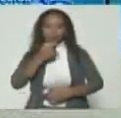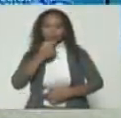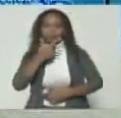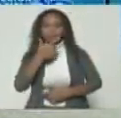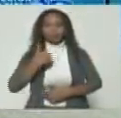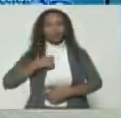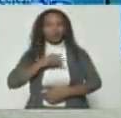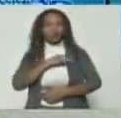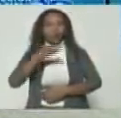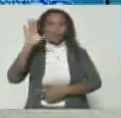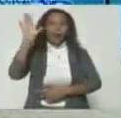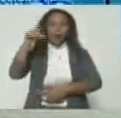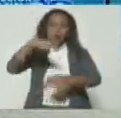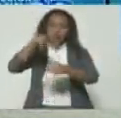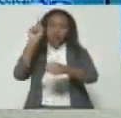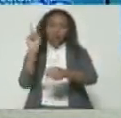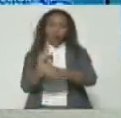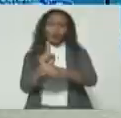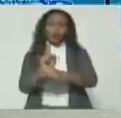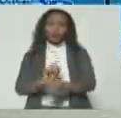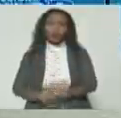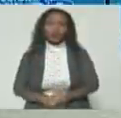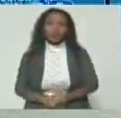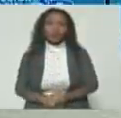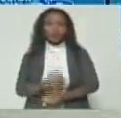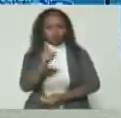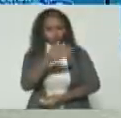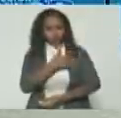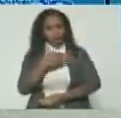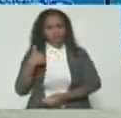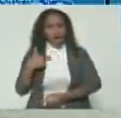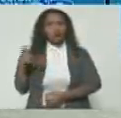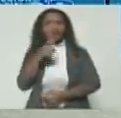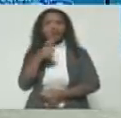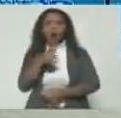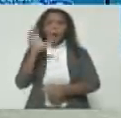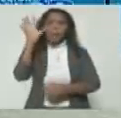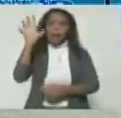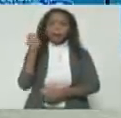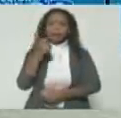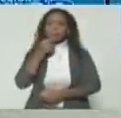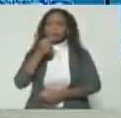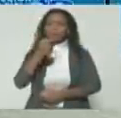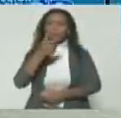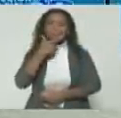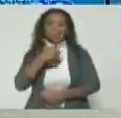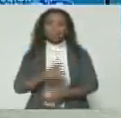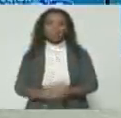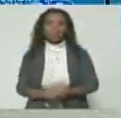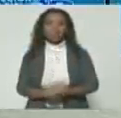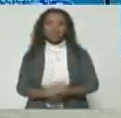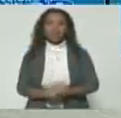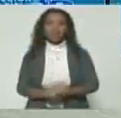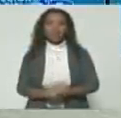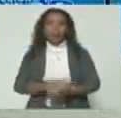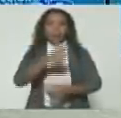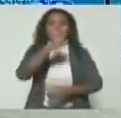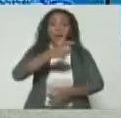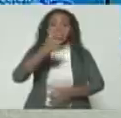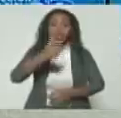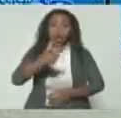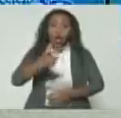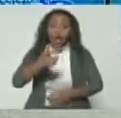país único. Si usted quiere buscar un país hermoso, con una gente de un